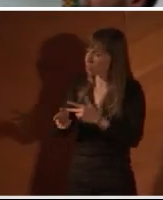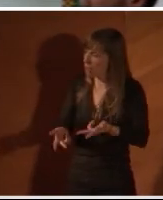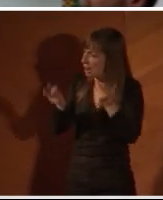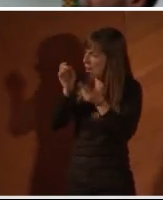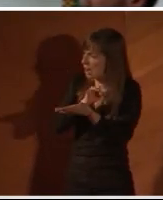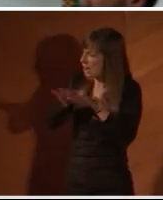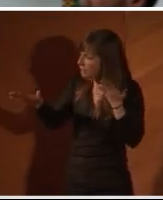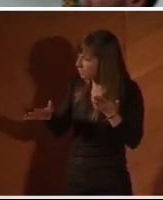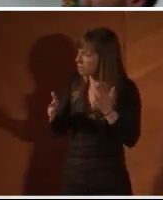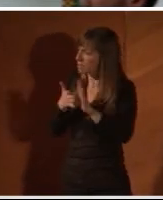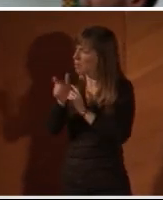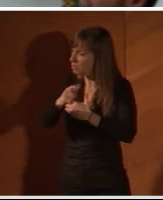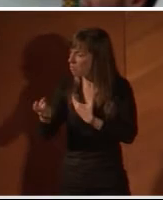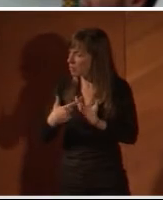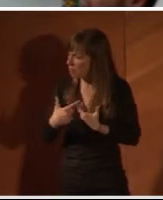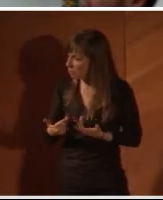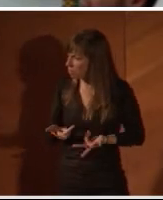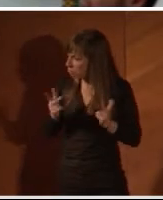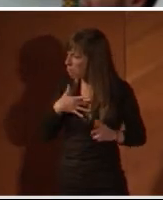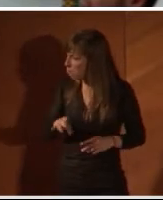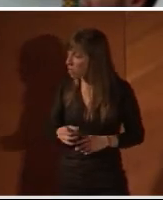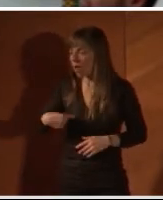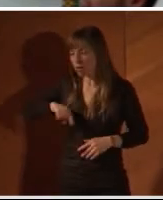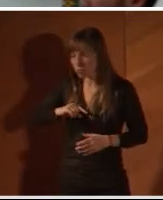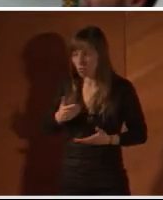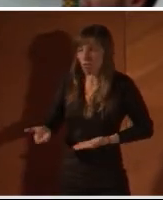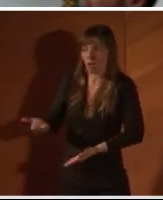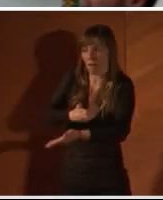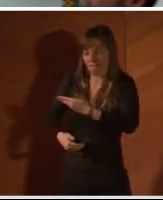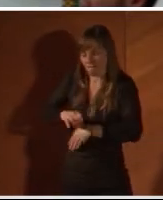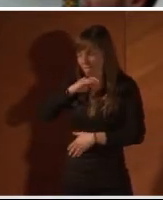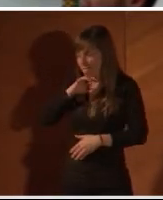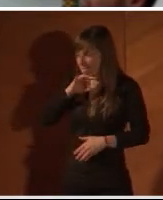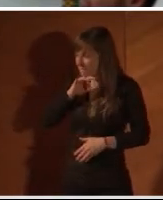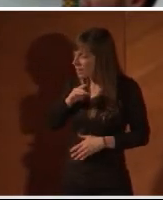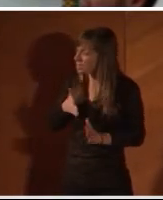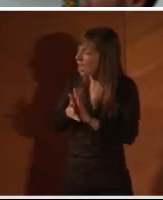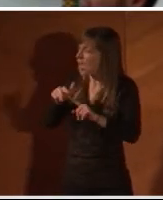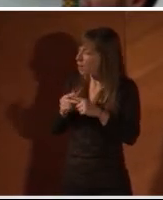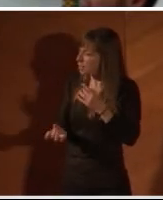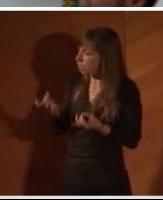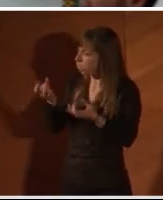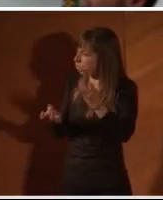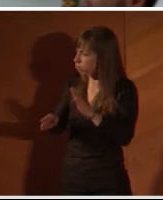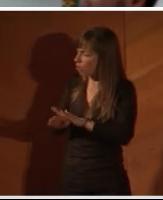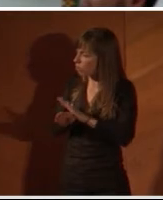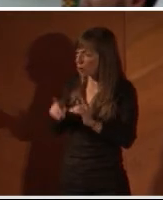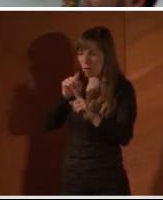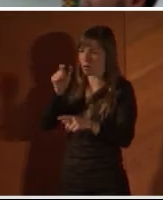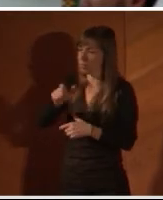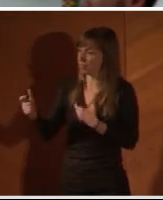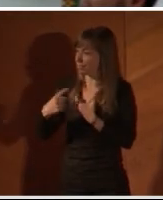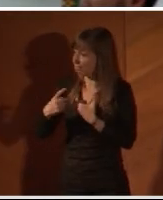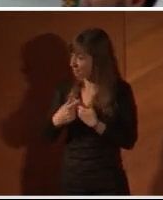de Participación Ciudadana, en el que estamos muy contentos de poder colaborar y seguir potenciando herramientas de participación ciudadana a través del uso de las